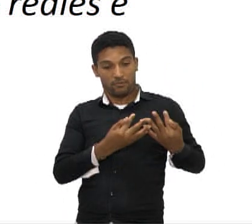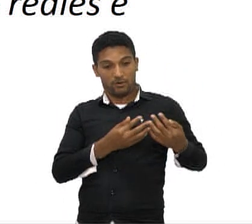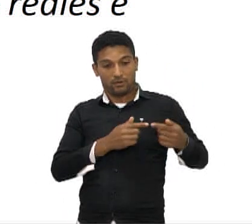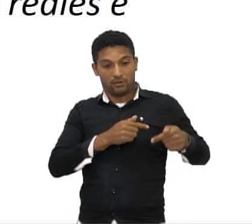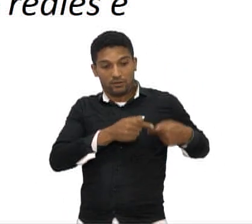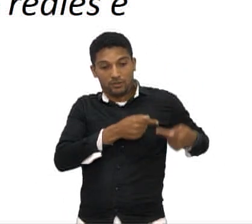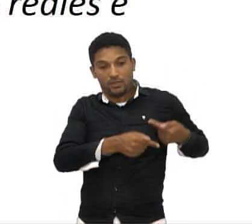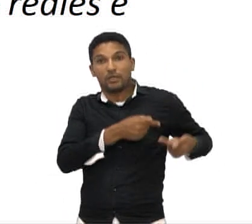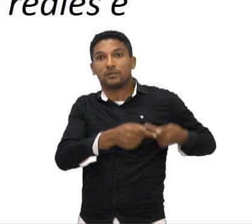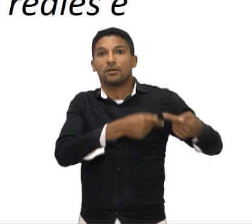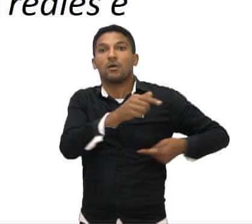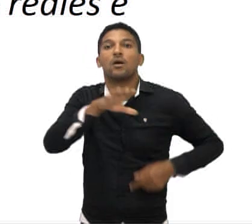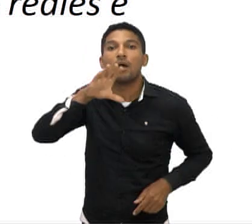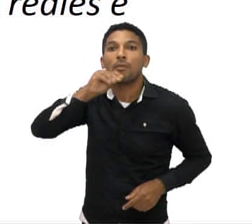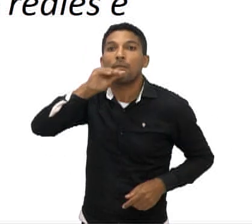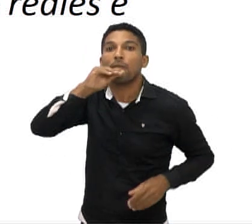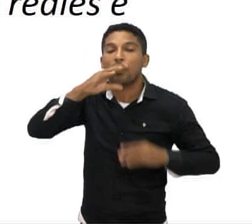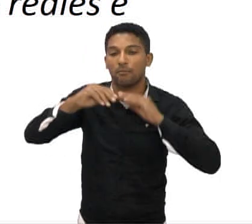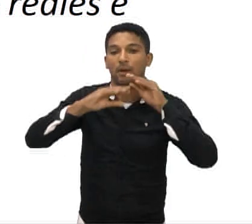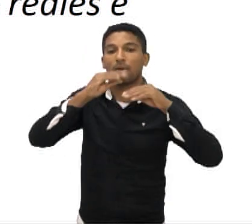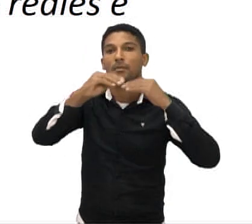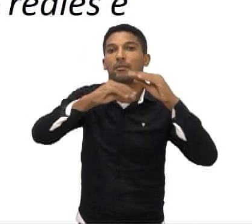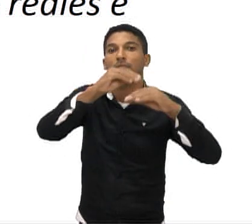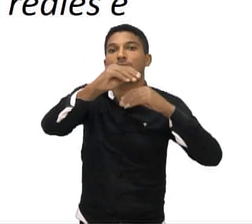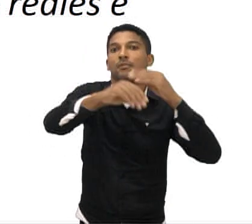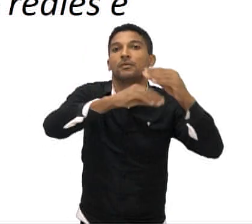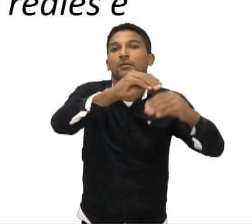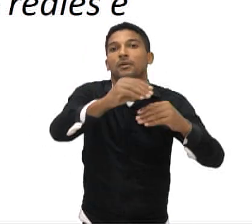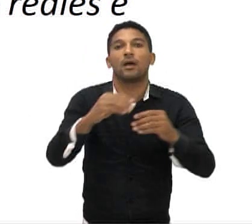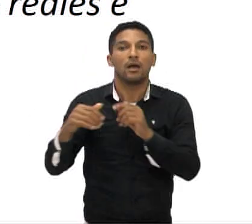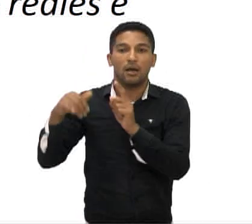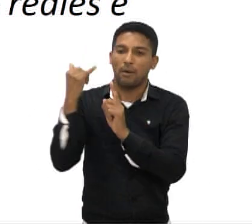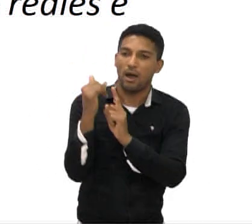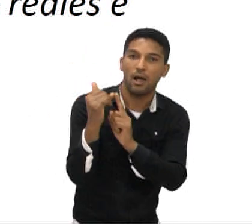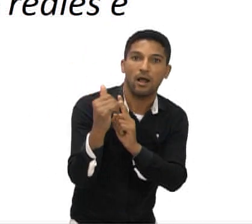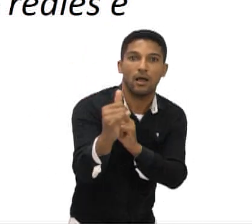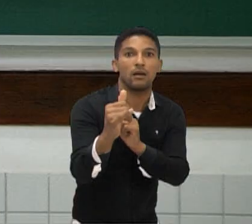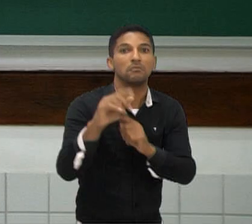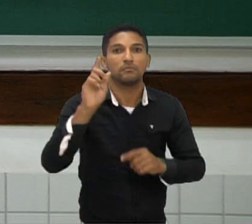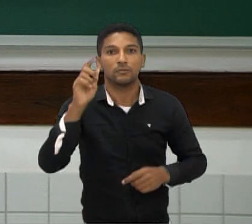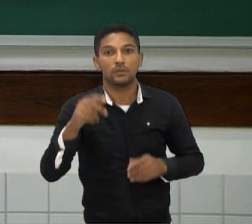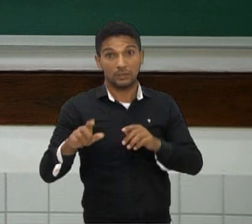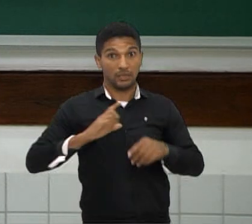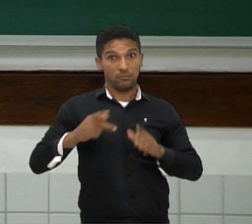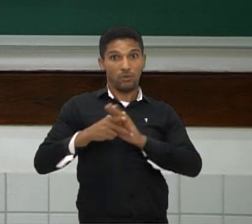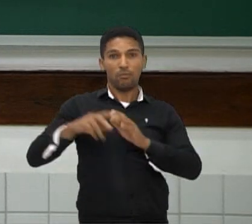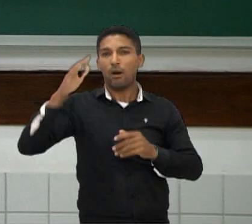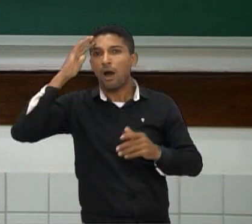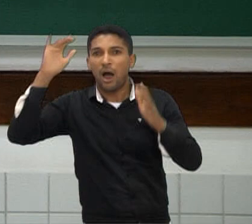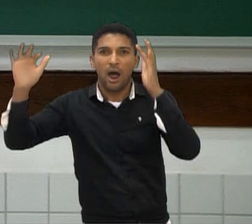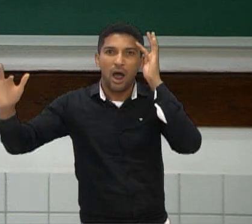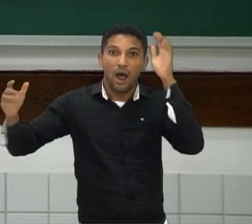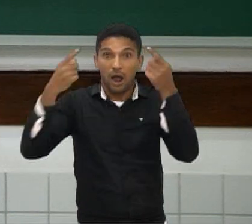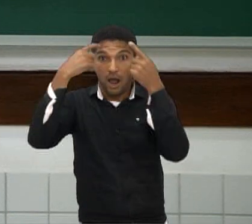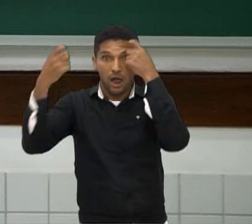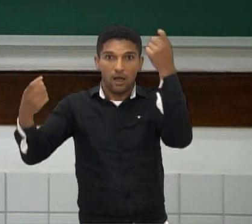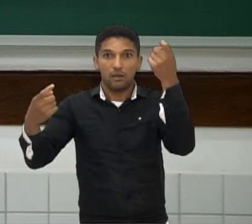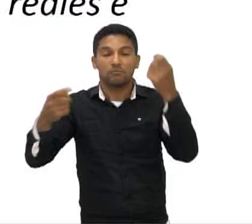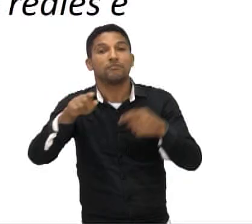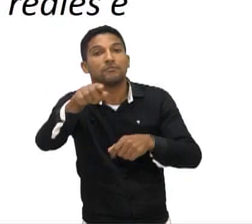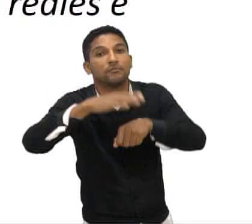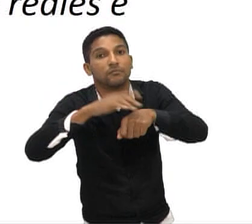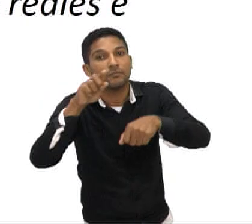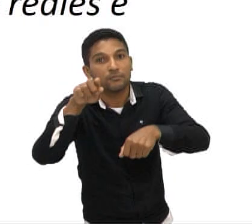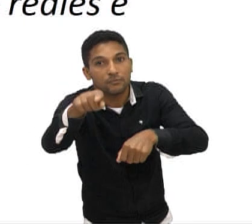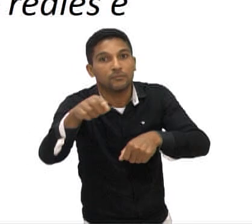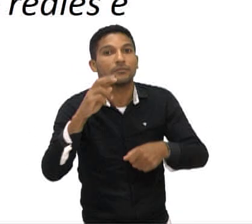y escrita con elementos reales e imaginarios. E aí, que pensam? Qual é a resposta?